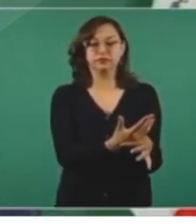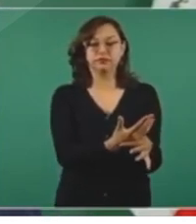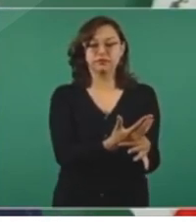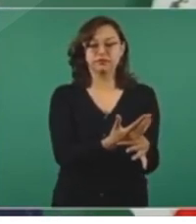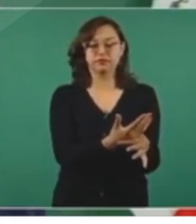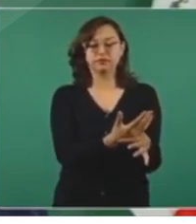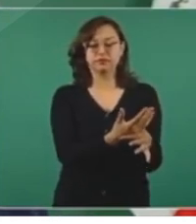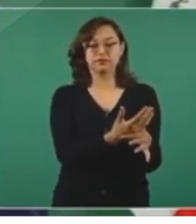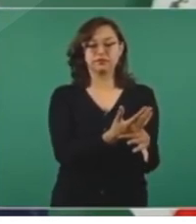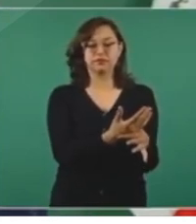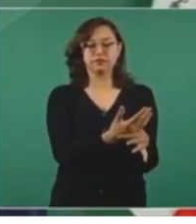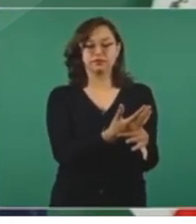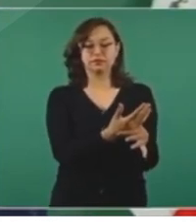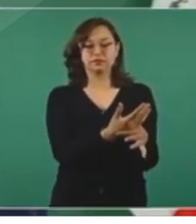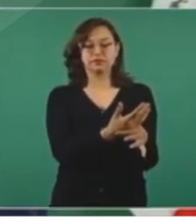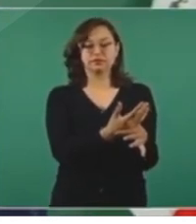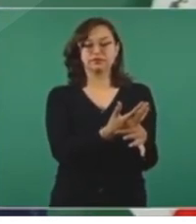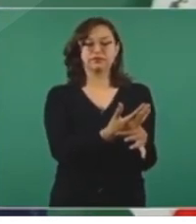son